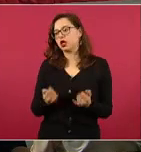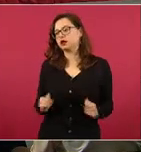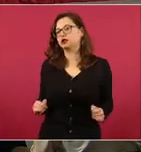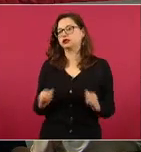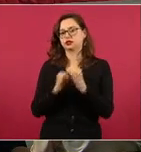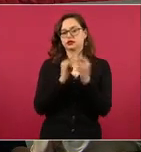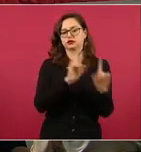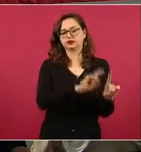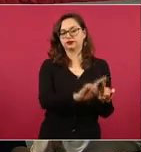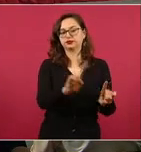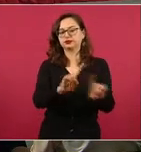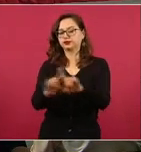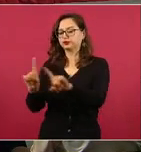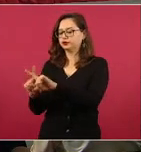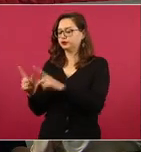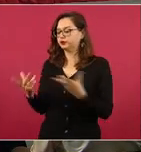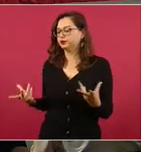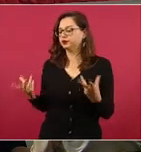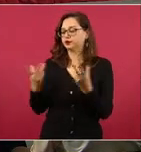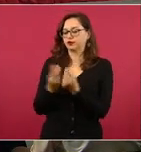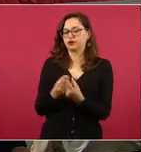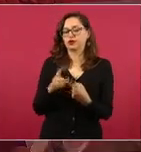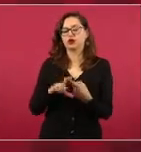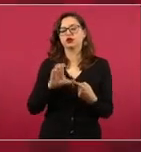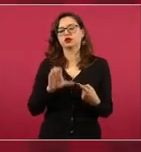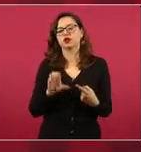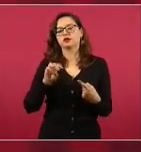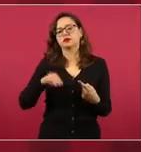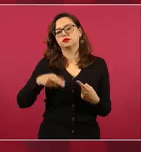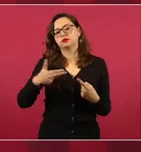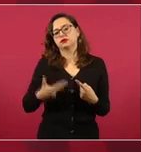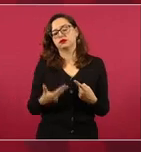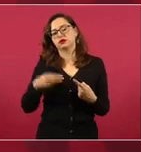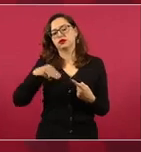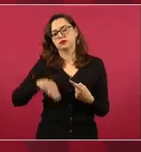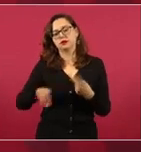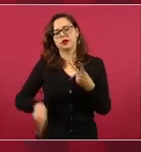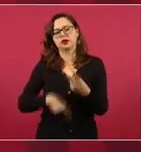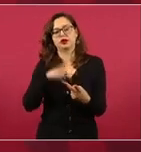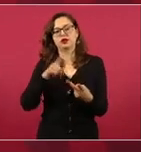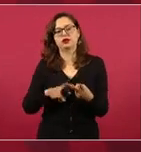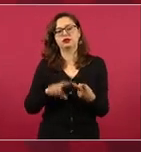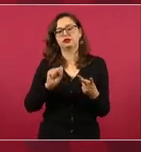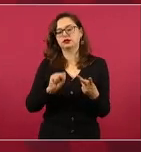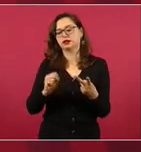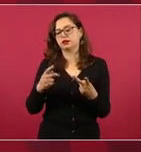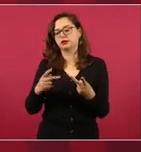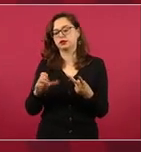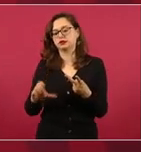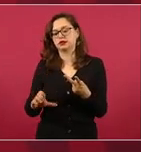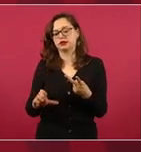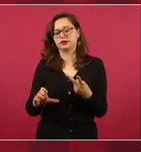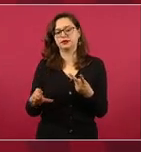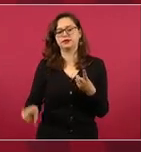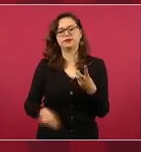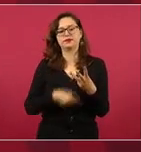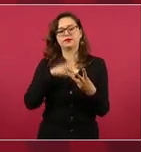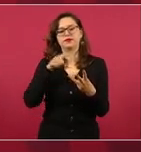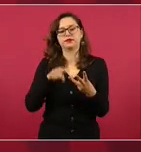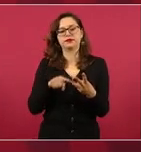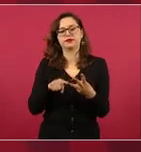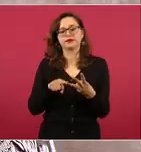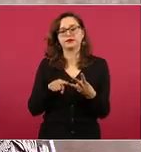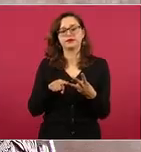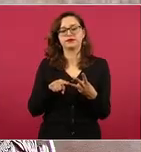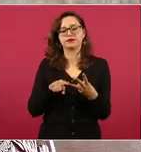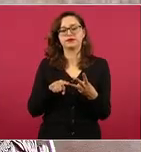el Consejo de Memoria Histórica y Cultural de México, la Secretaría de Protección Ciudadana, de Seguridad y Protección Ciudadana,